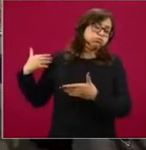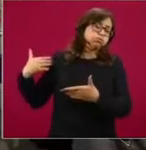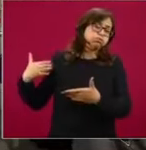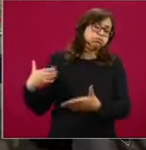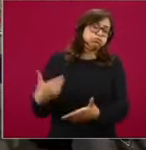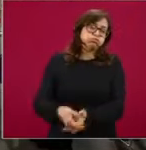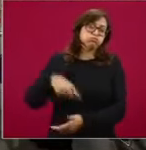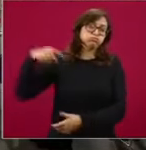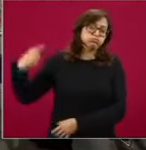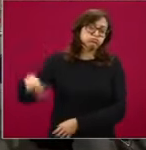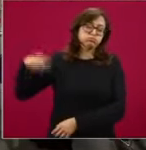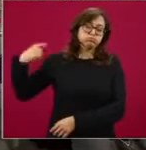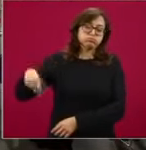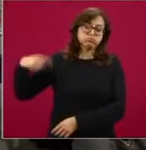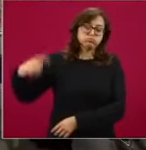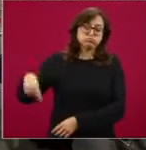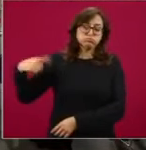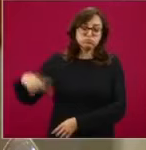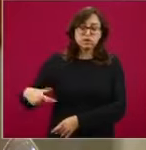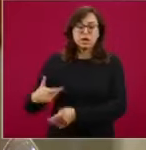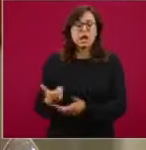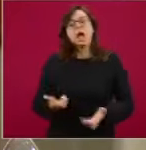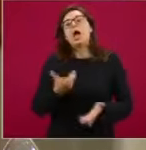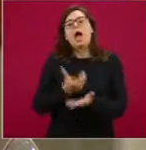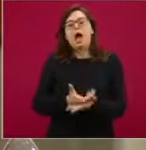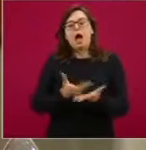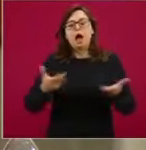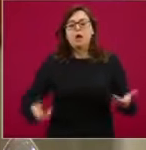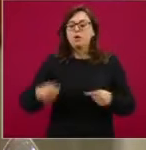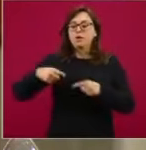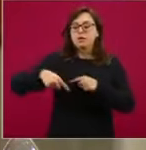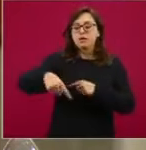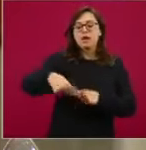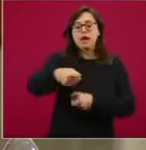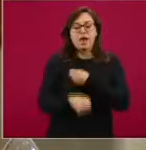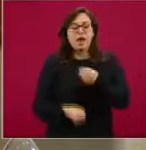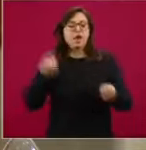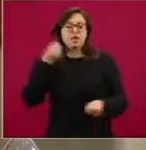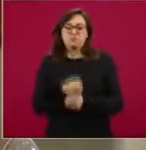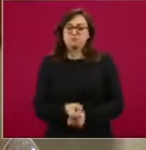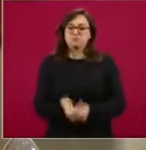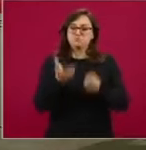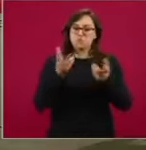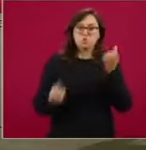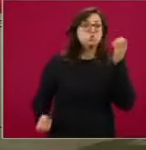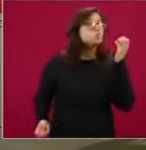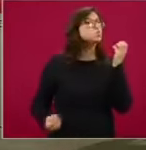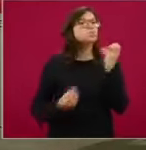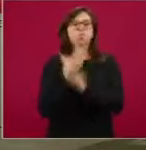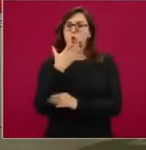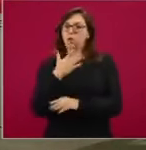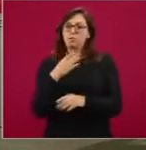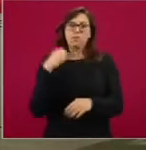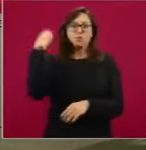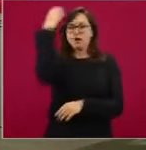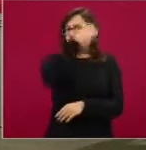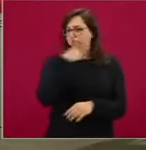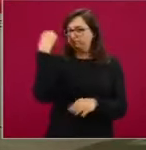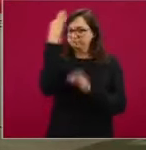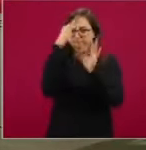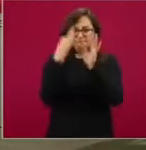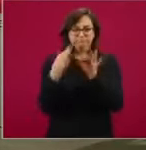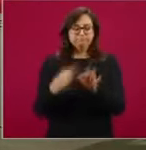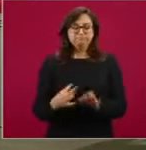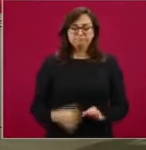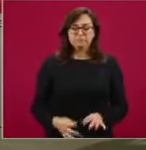generaciones anteriores. Este año son preguntas actualizadas, examen totalmente revisado y totalmente